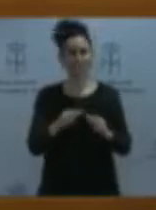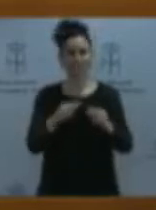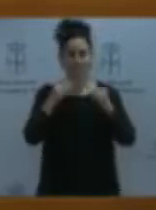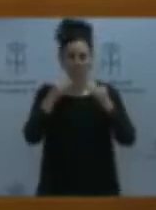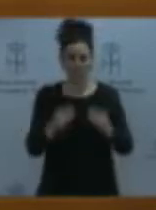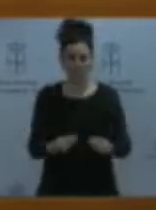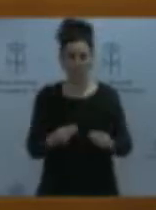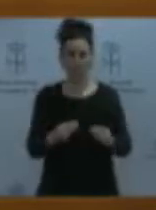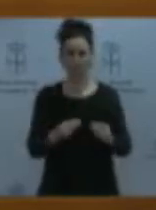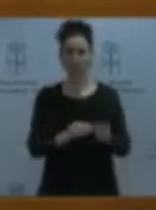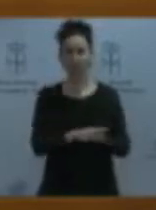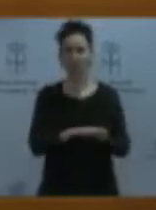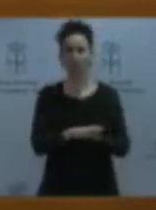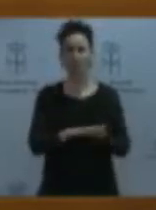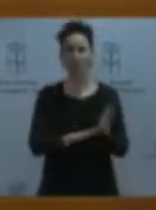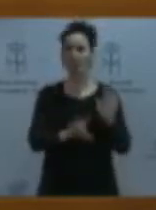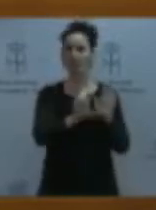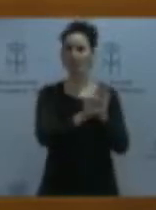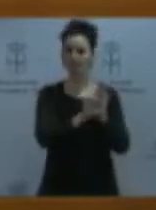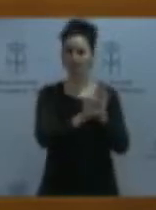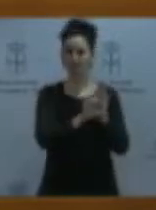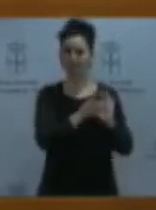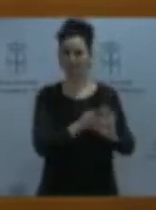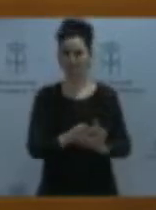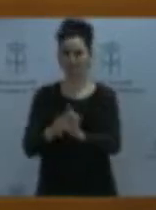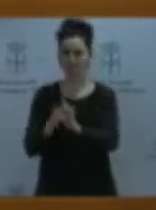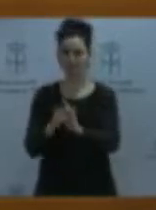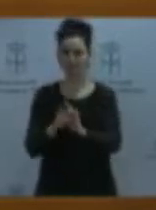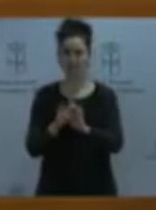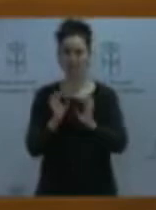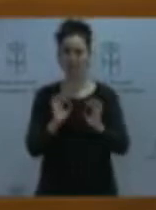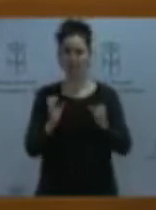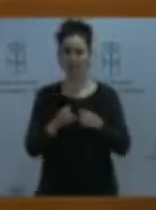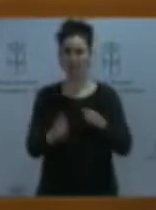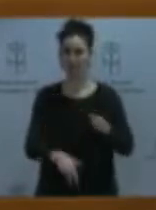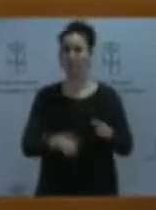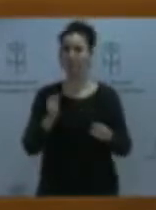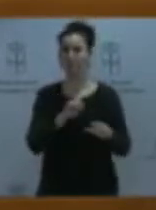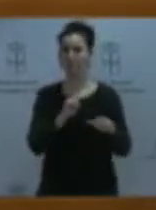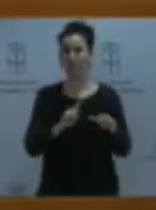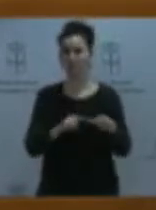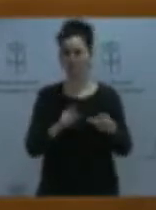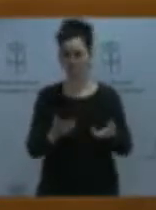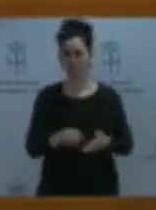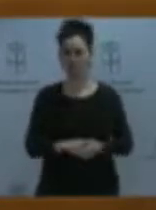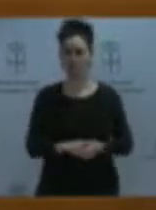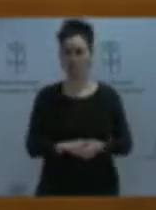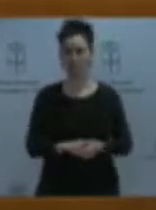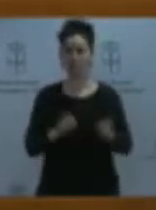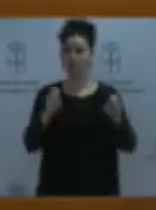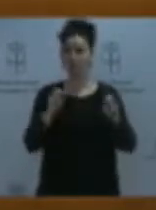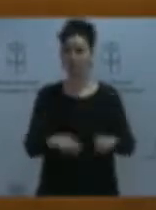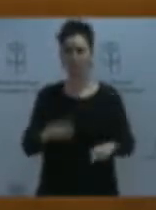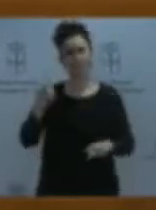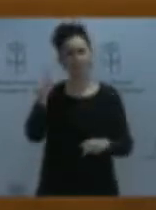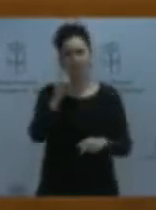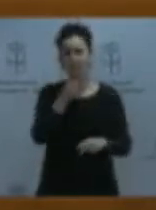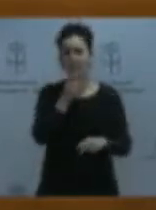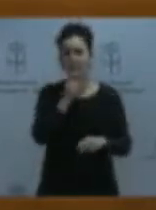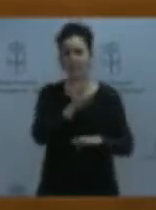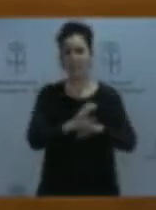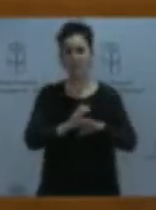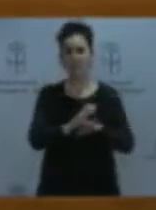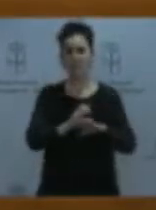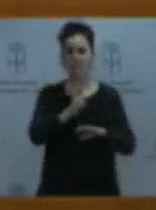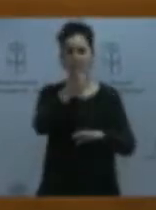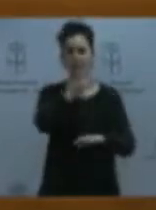trabajando en la Junta General. Y, por otra parte, porque sin esa información el consejero puede atribuir a lo que quiera y a